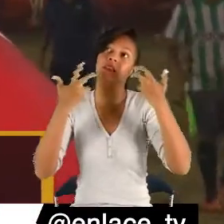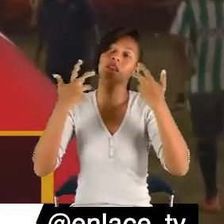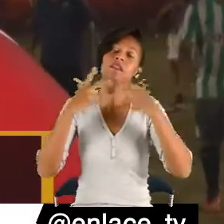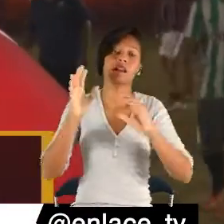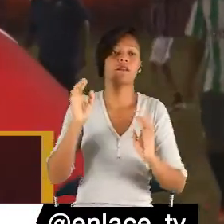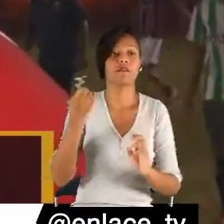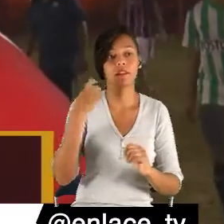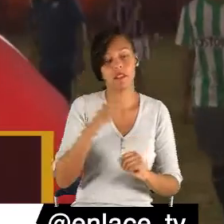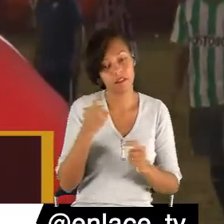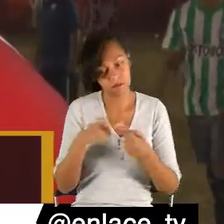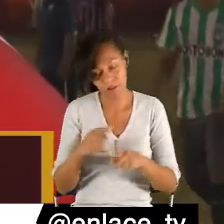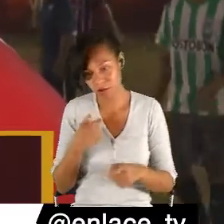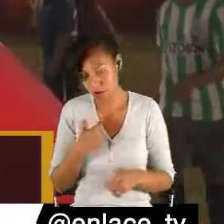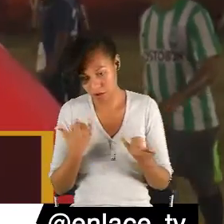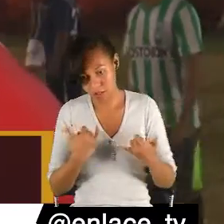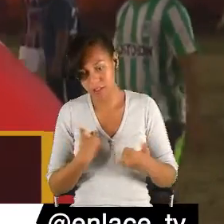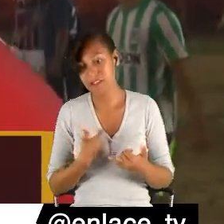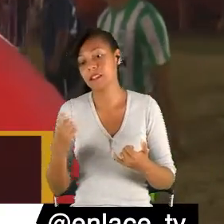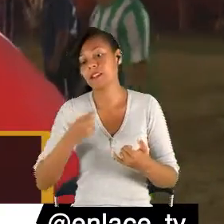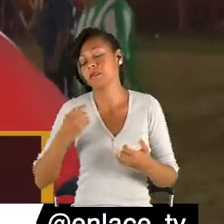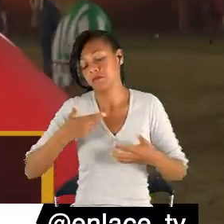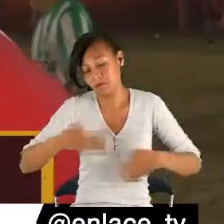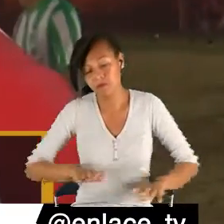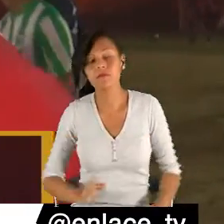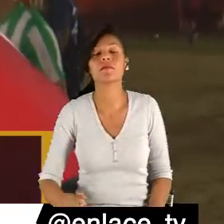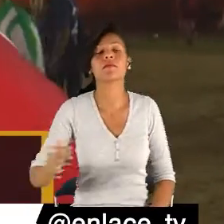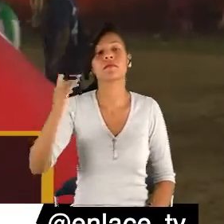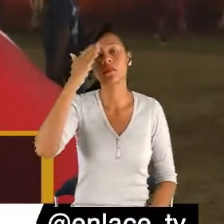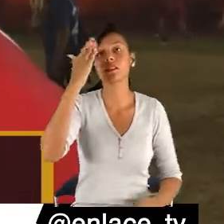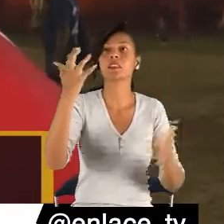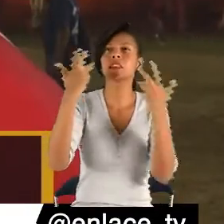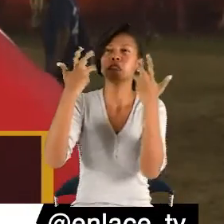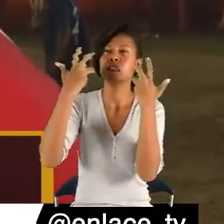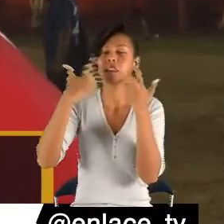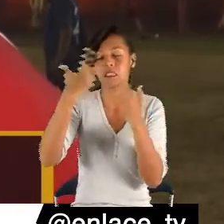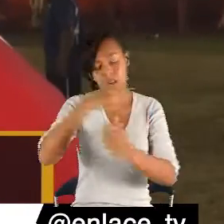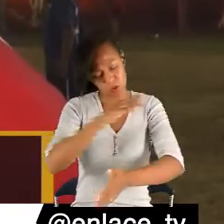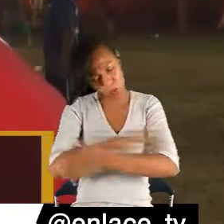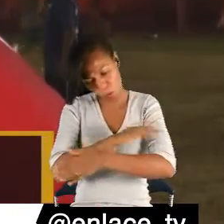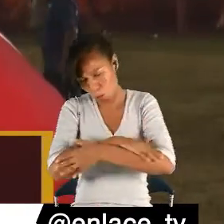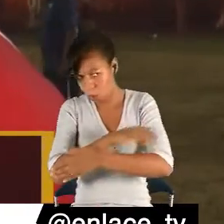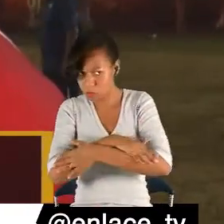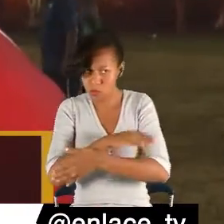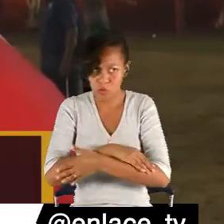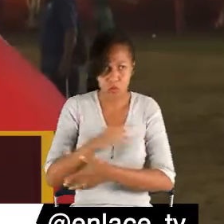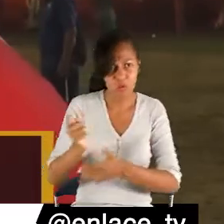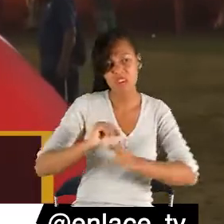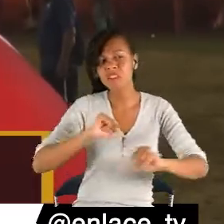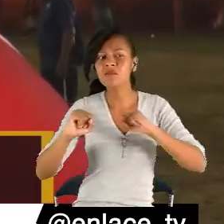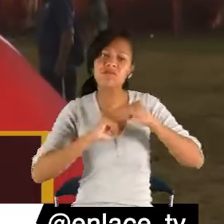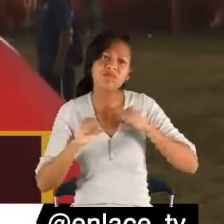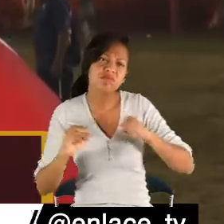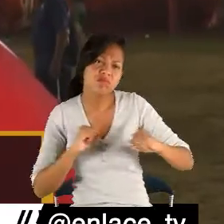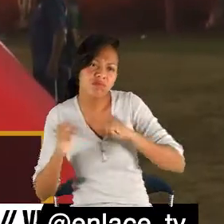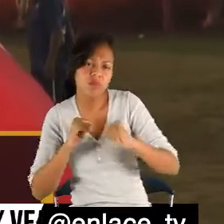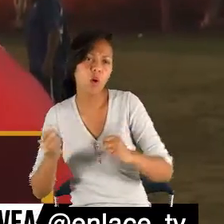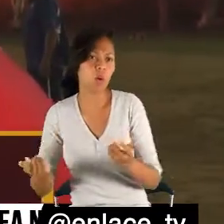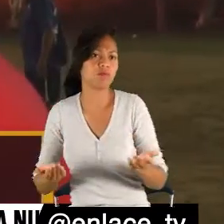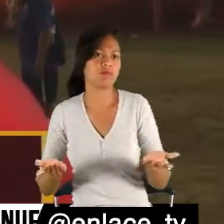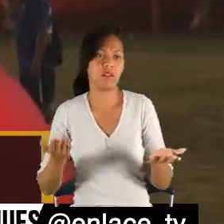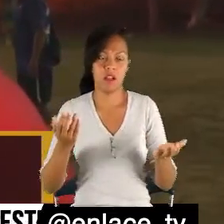diferente uno tiene que crearse primero con la disciplina ser ordenado en la cancha en la casa